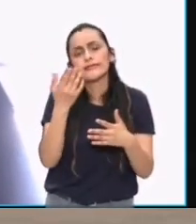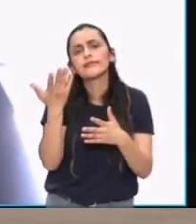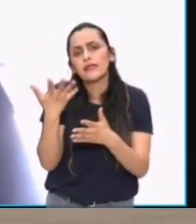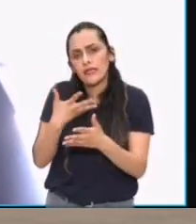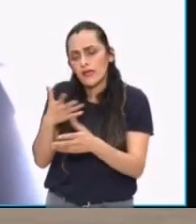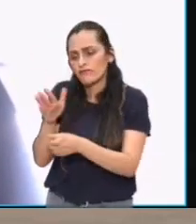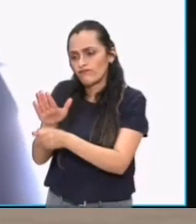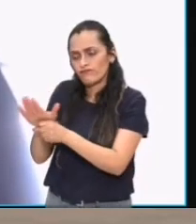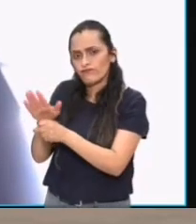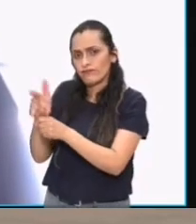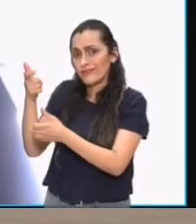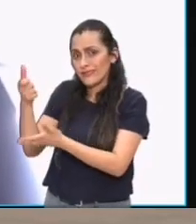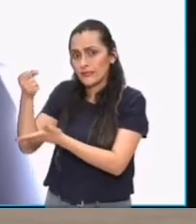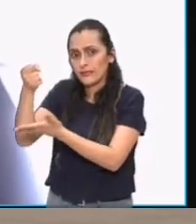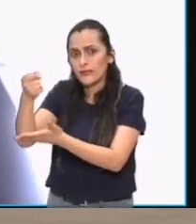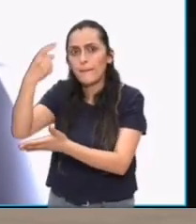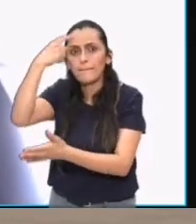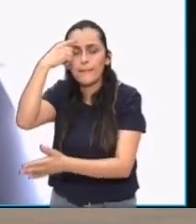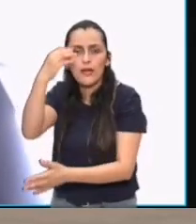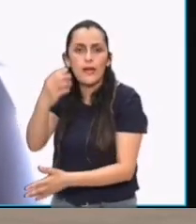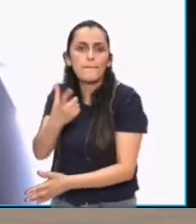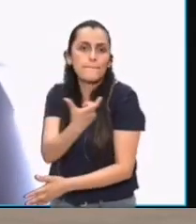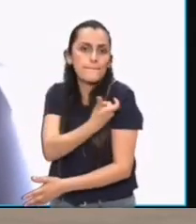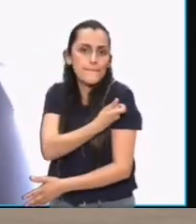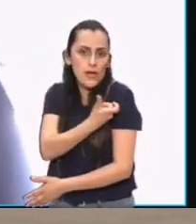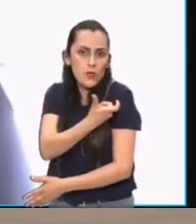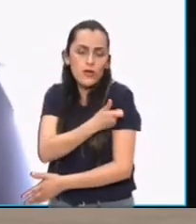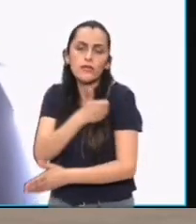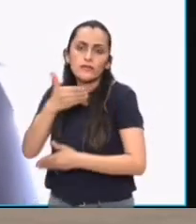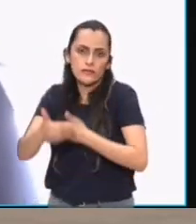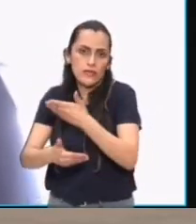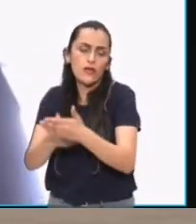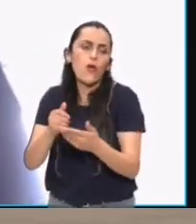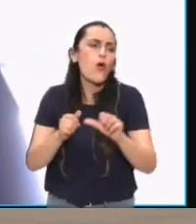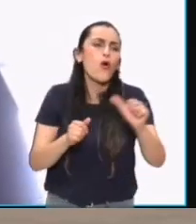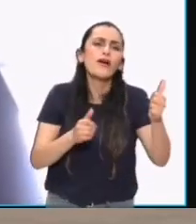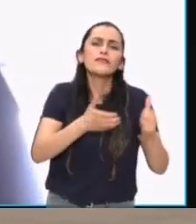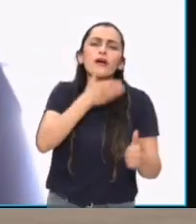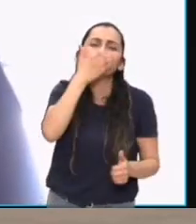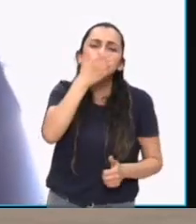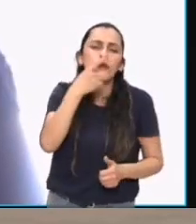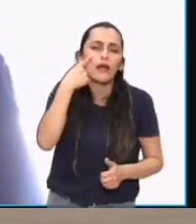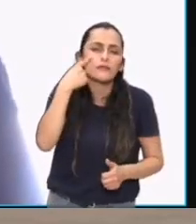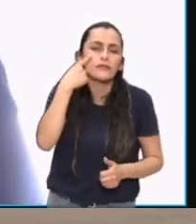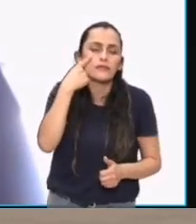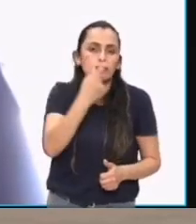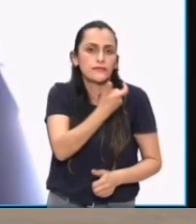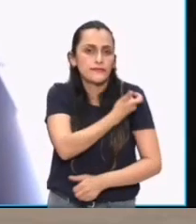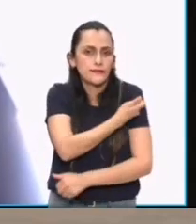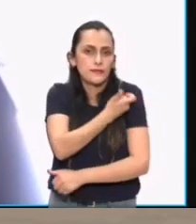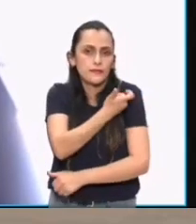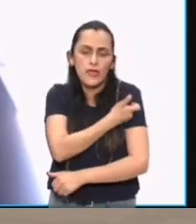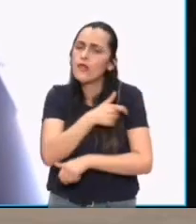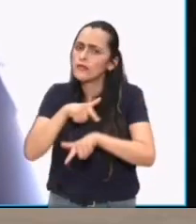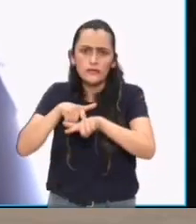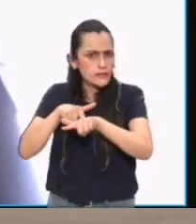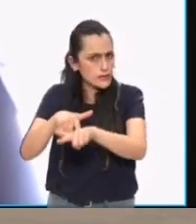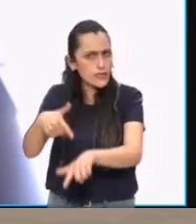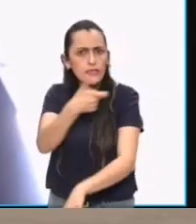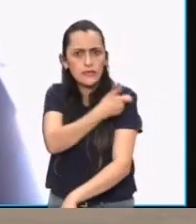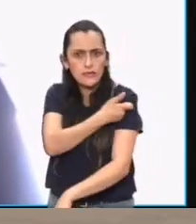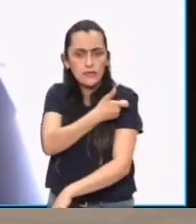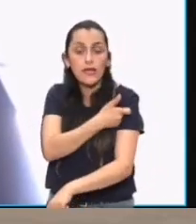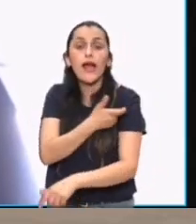Nacional de Vacunación de las enfermedades comunes o de las enfermedades que normalmente se aplicaban, más todo el tema